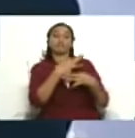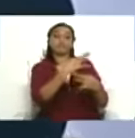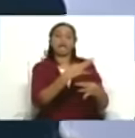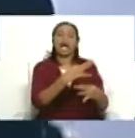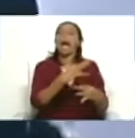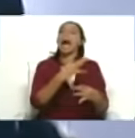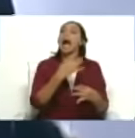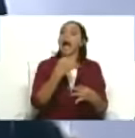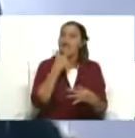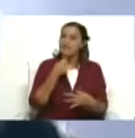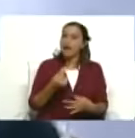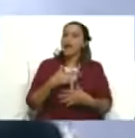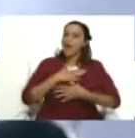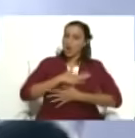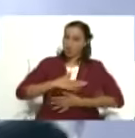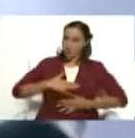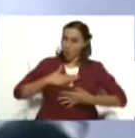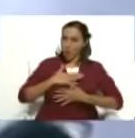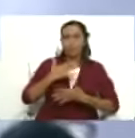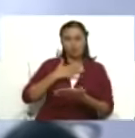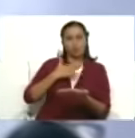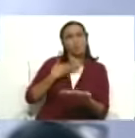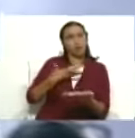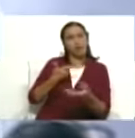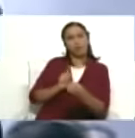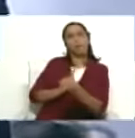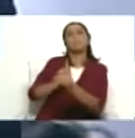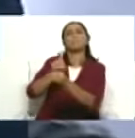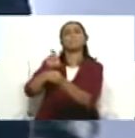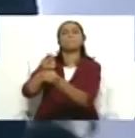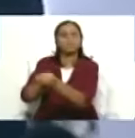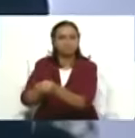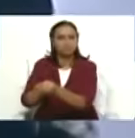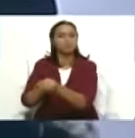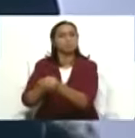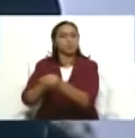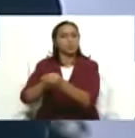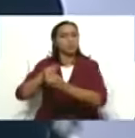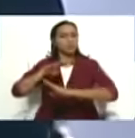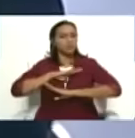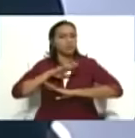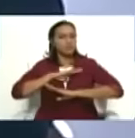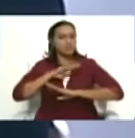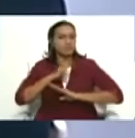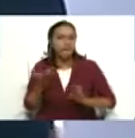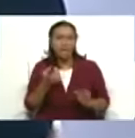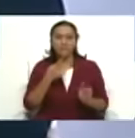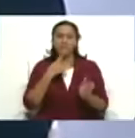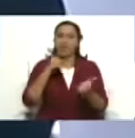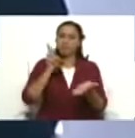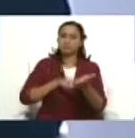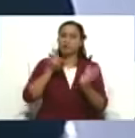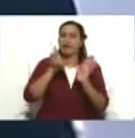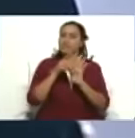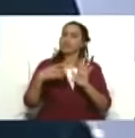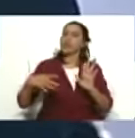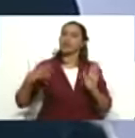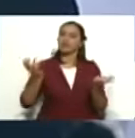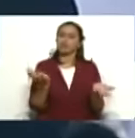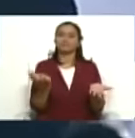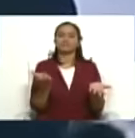cómodos, incluidos y con garantías suficientes para participar en los eventos electorales.